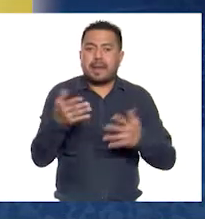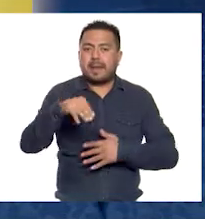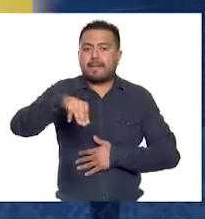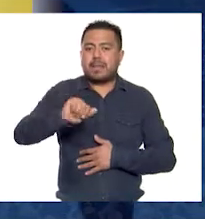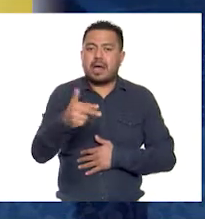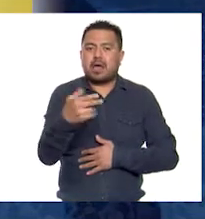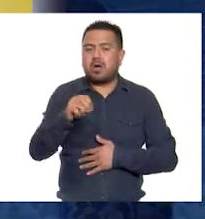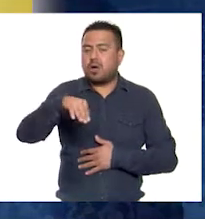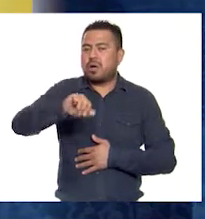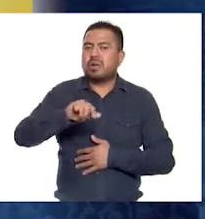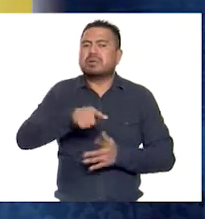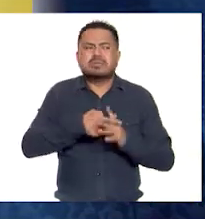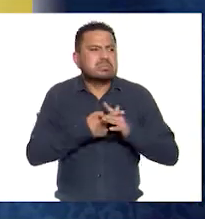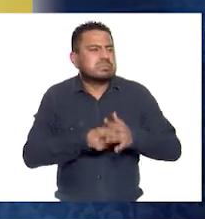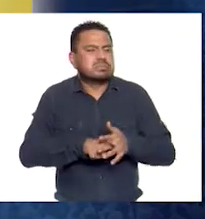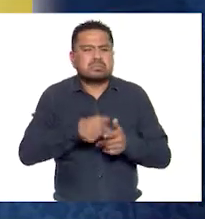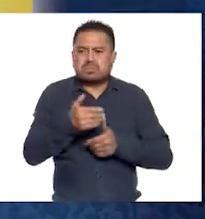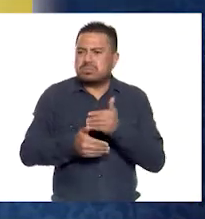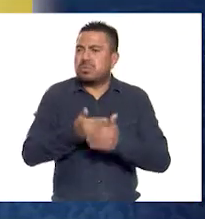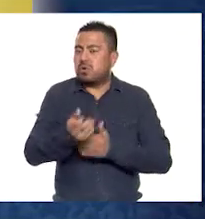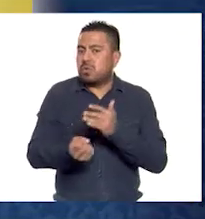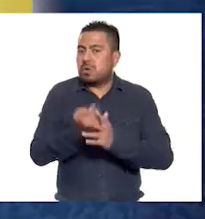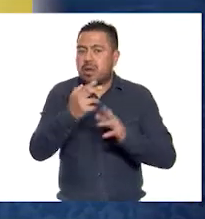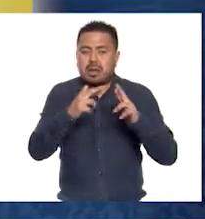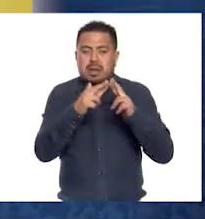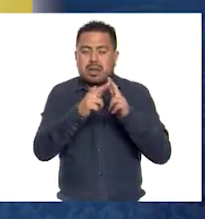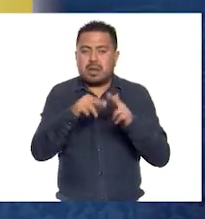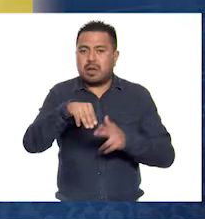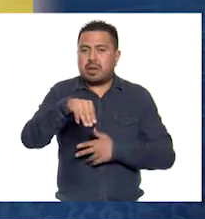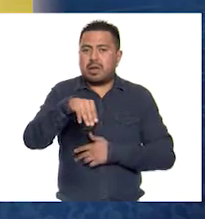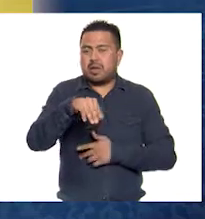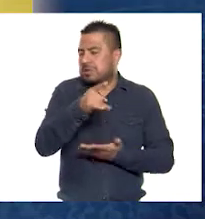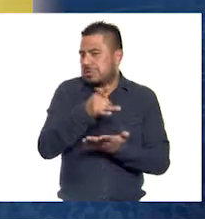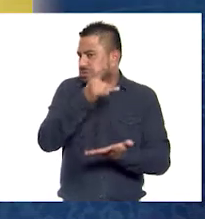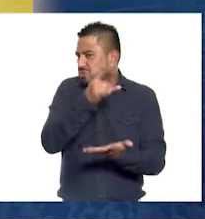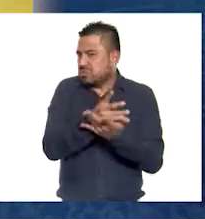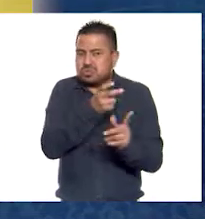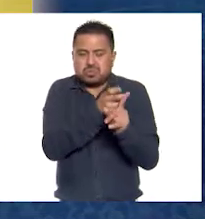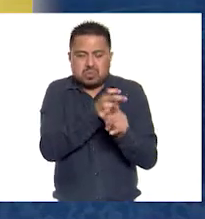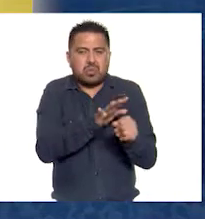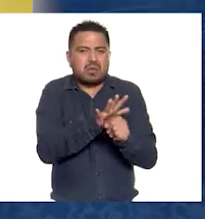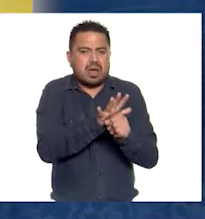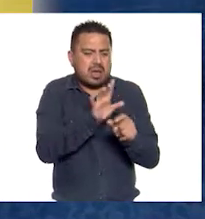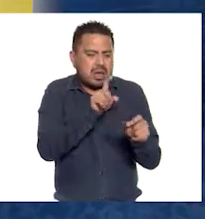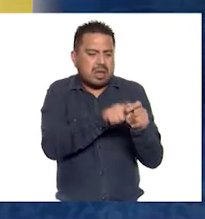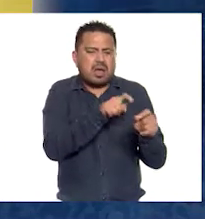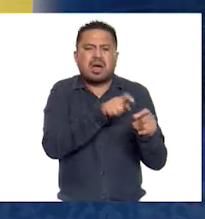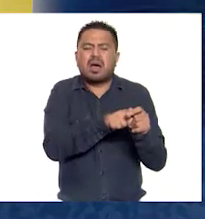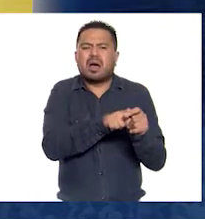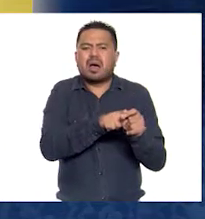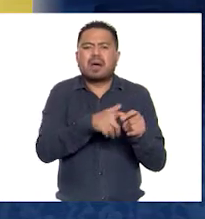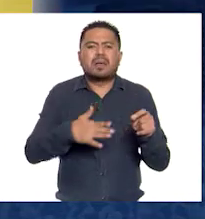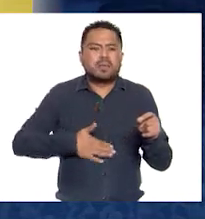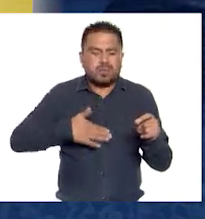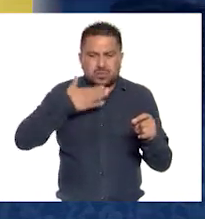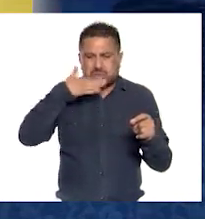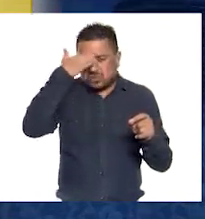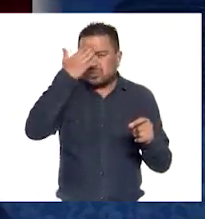Mahoma comenzara a predicar una nueva religión monoteísta, el Islam, cuyos seguidores son llamados